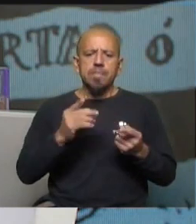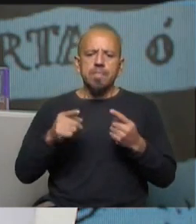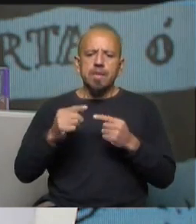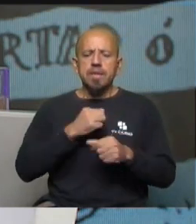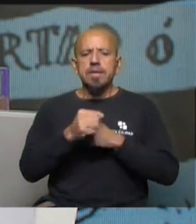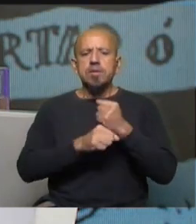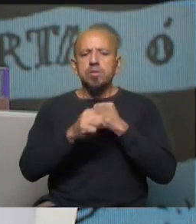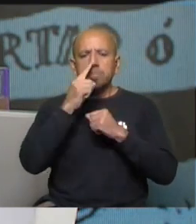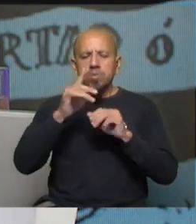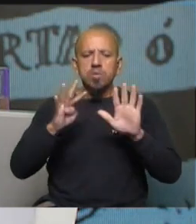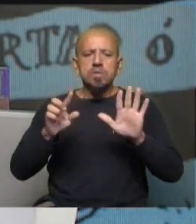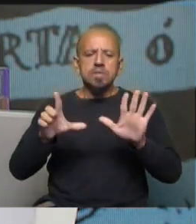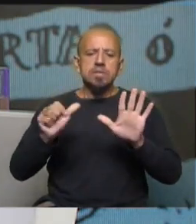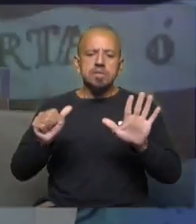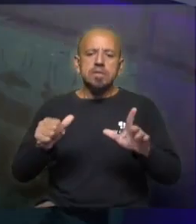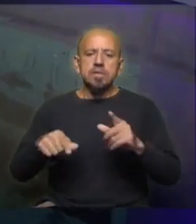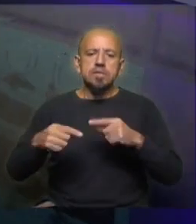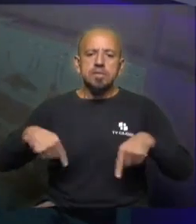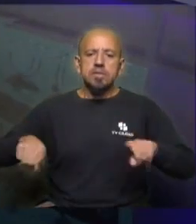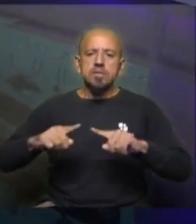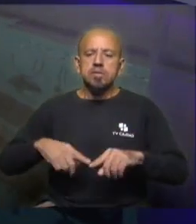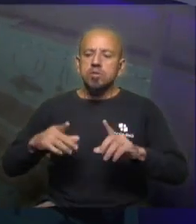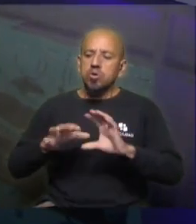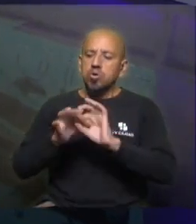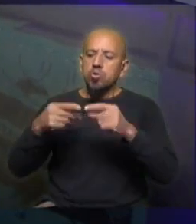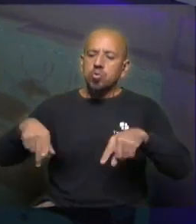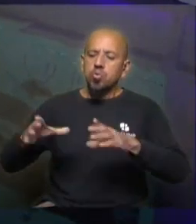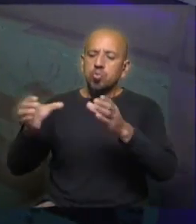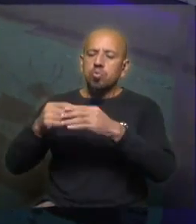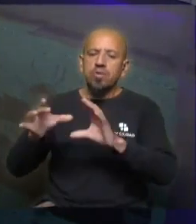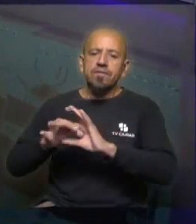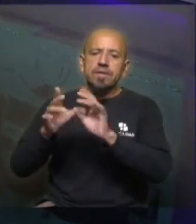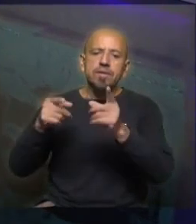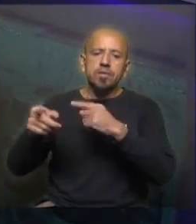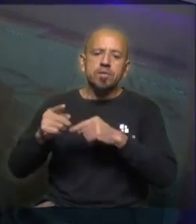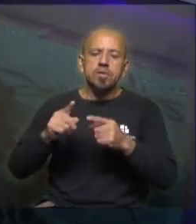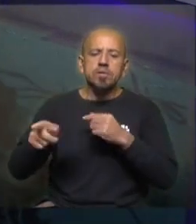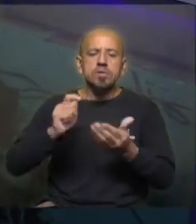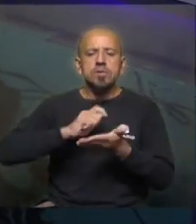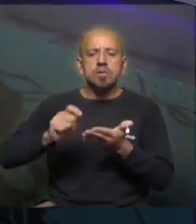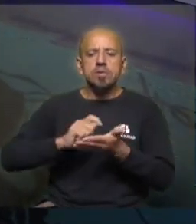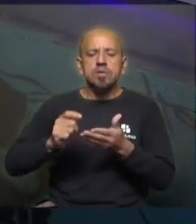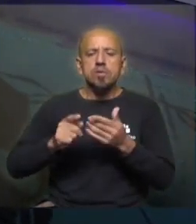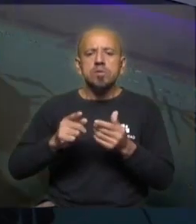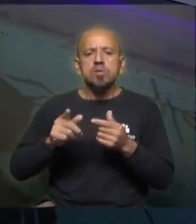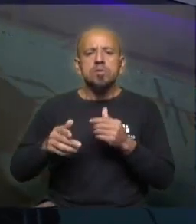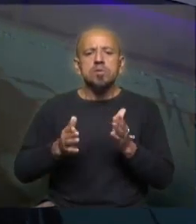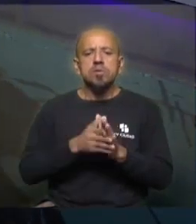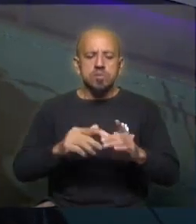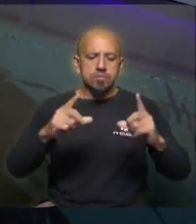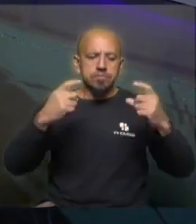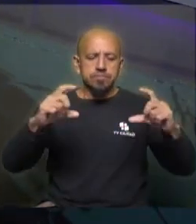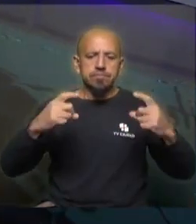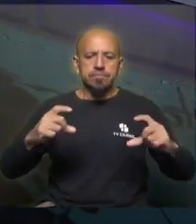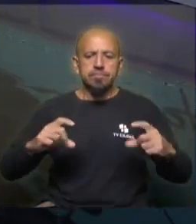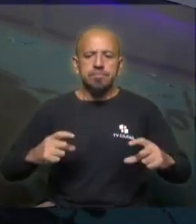en el año 76 que se llaman los Libertadores de 1825 que el historiador Aníbal barrios pinto escribió en donde le dedico un capítulo a cada